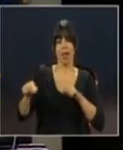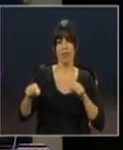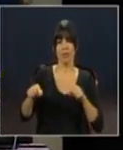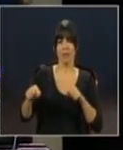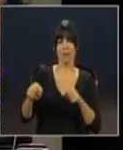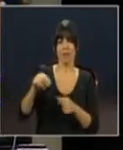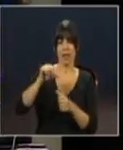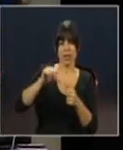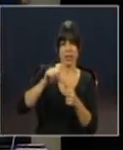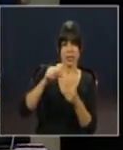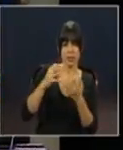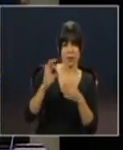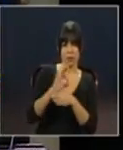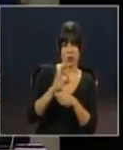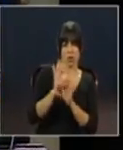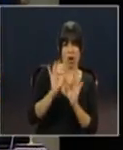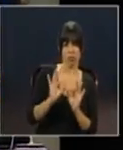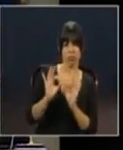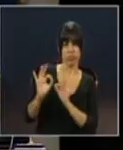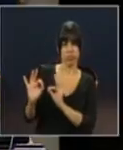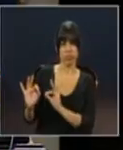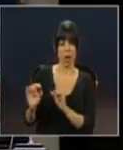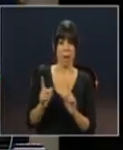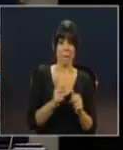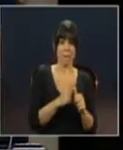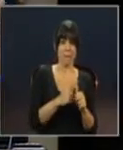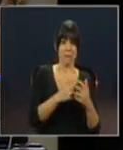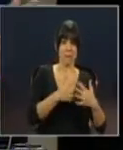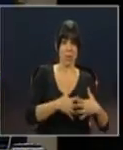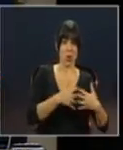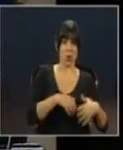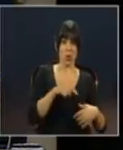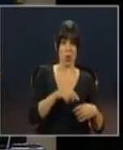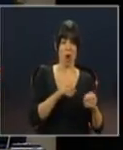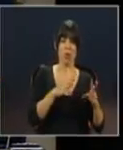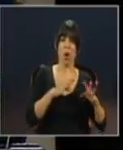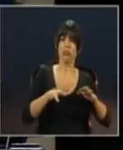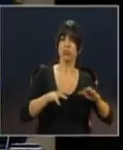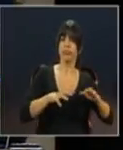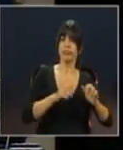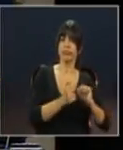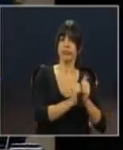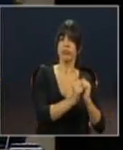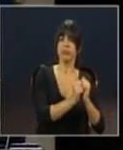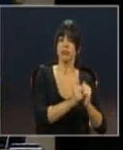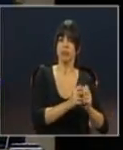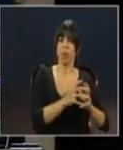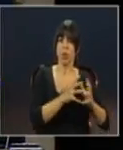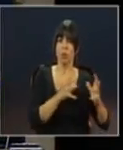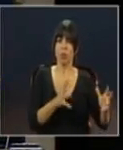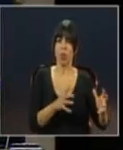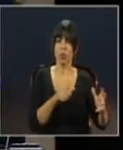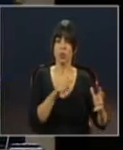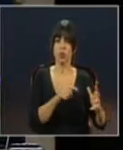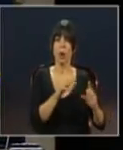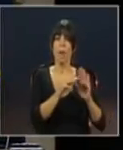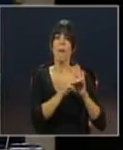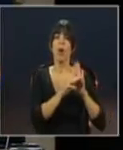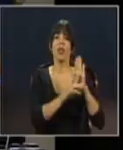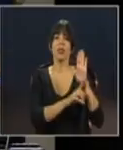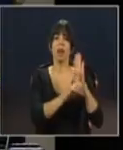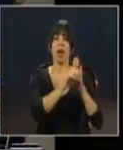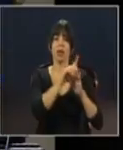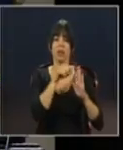aceitados y entonados. El primero de ellos es altamente dinámico y competitivo, derivado de un modelo de desarrollo